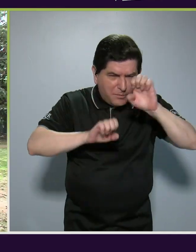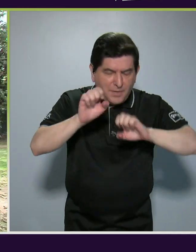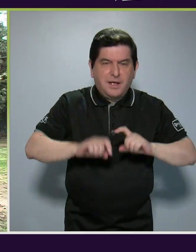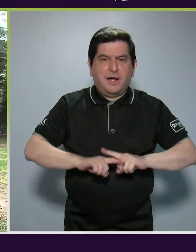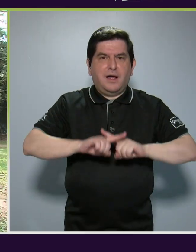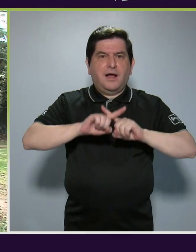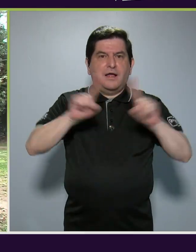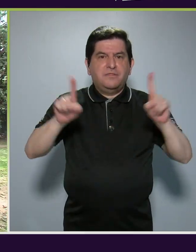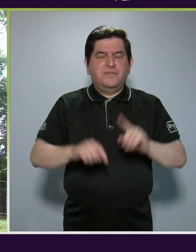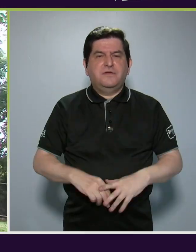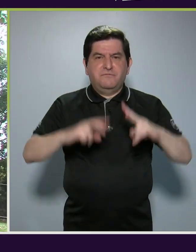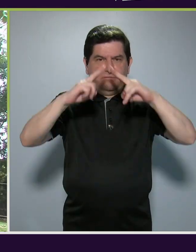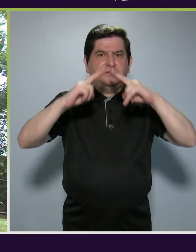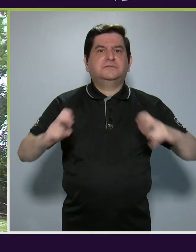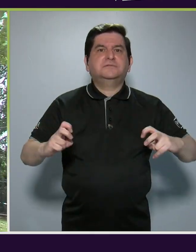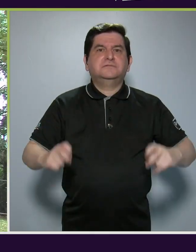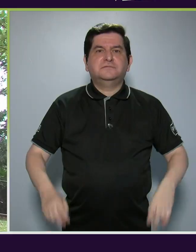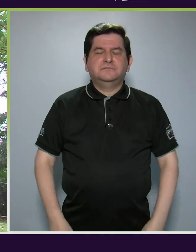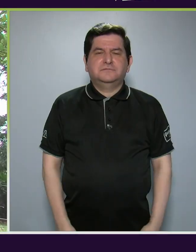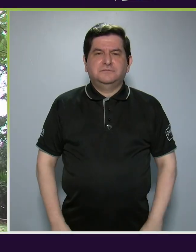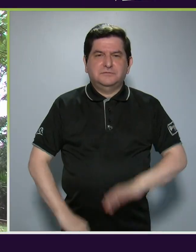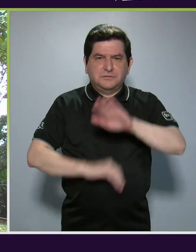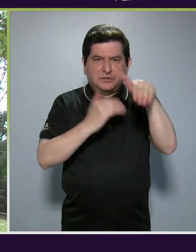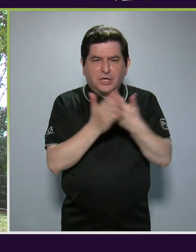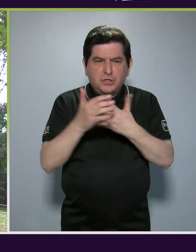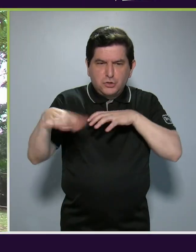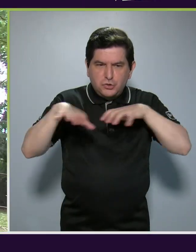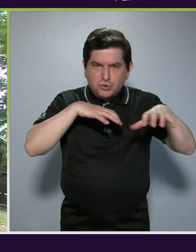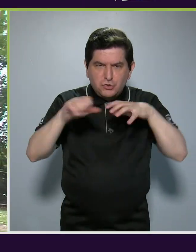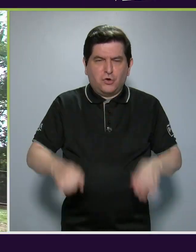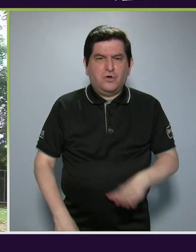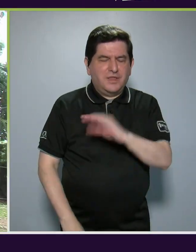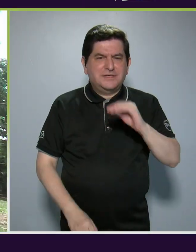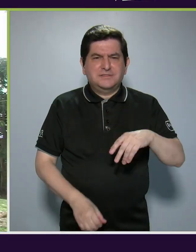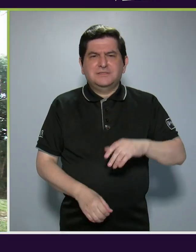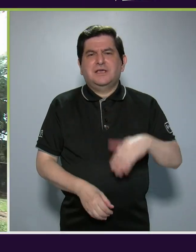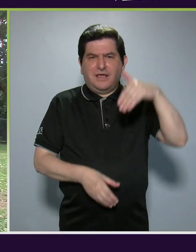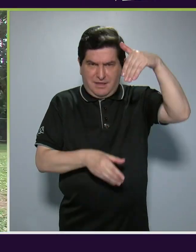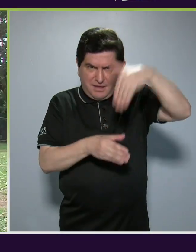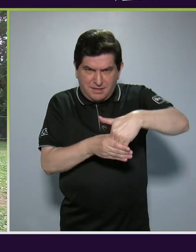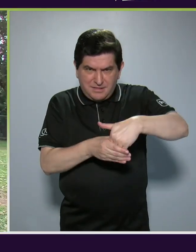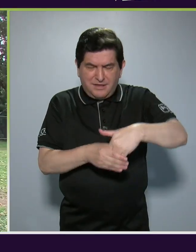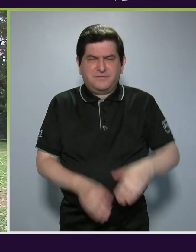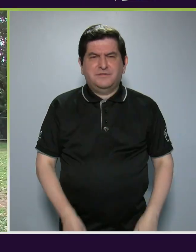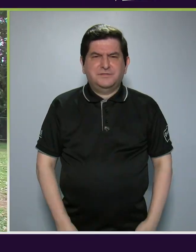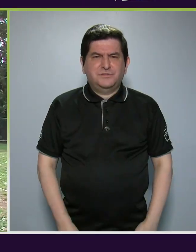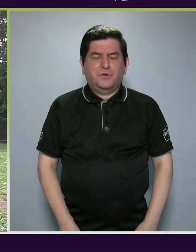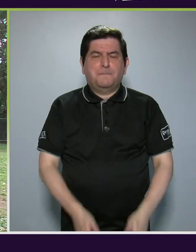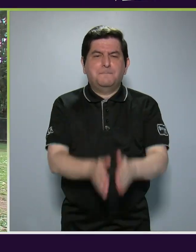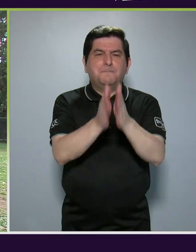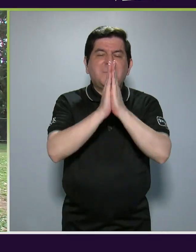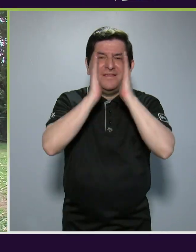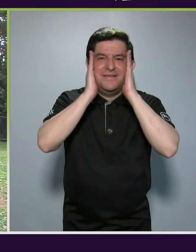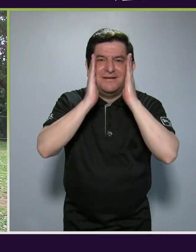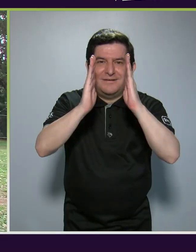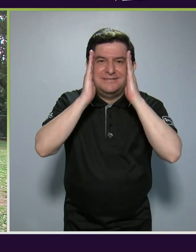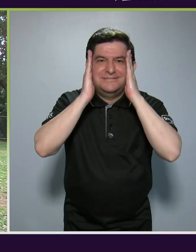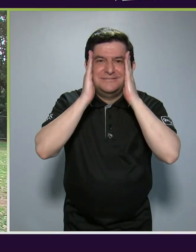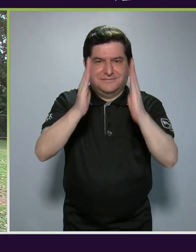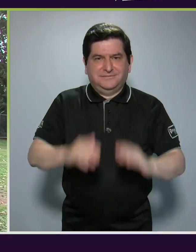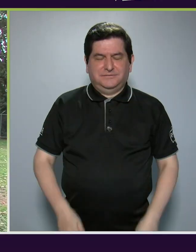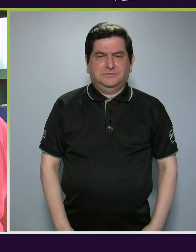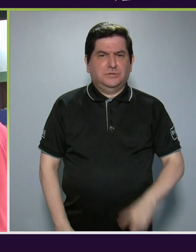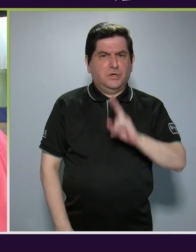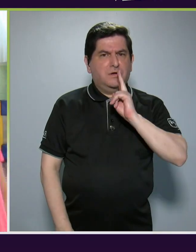diferente. Entonces, todas esas acciones y todas esas intervenciones, lo que nosotros queremos hacer es un llamado de atención de que